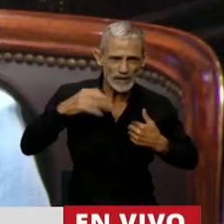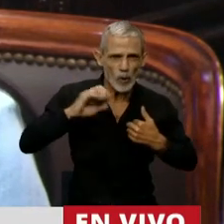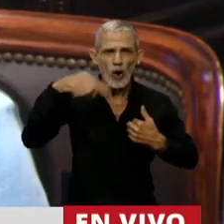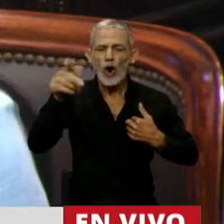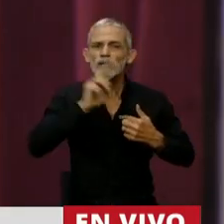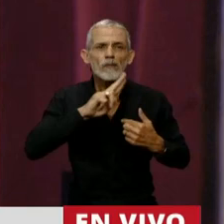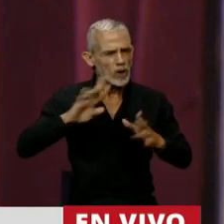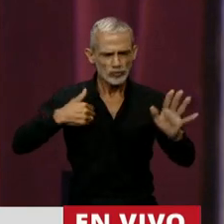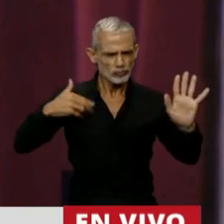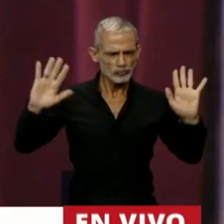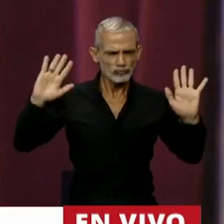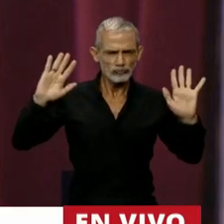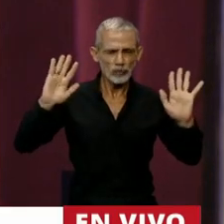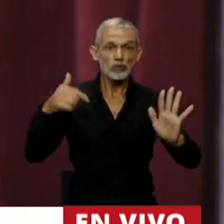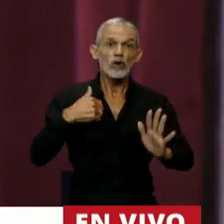nadie de diputada,